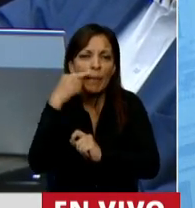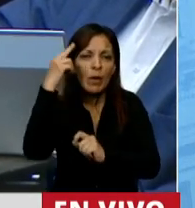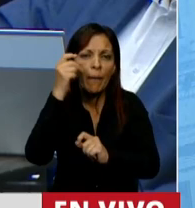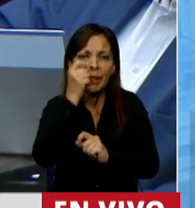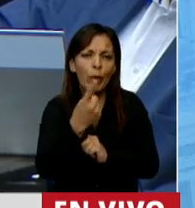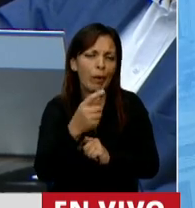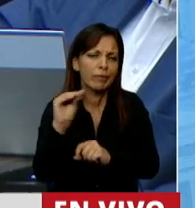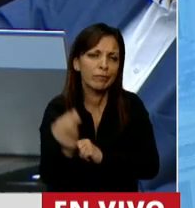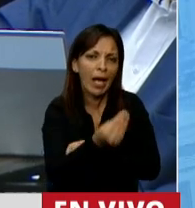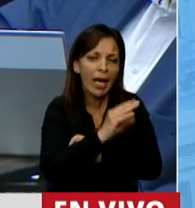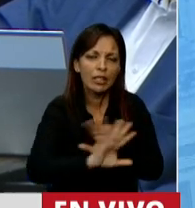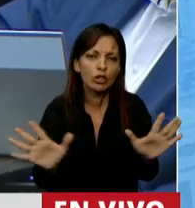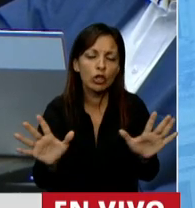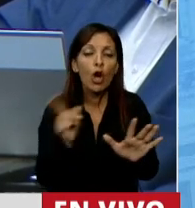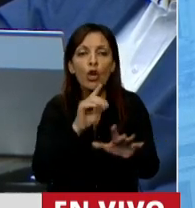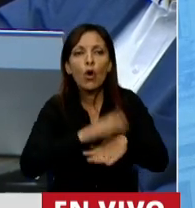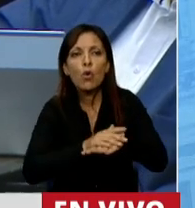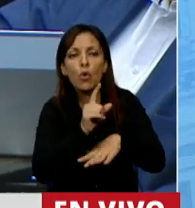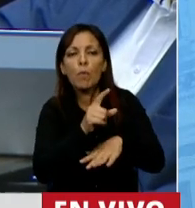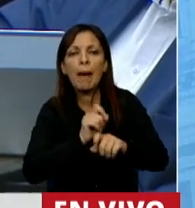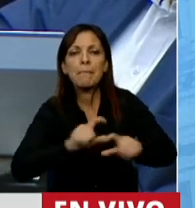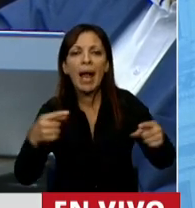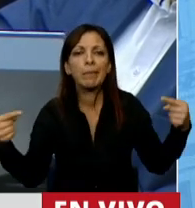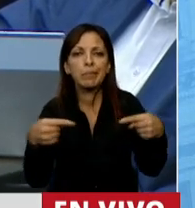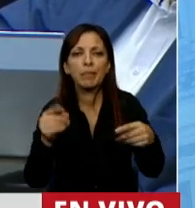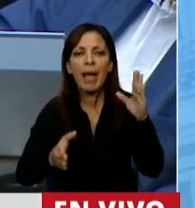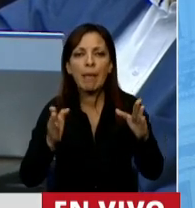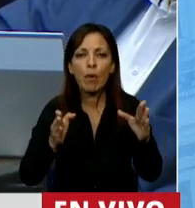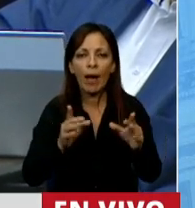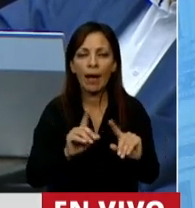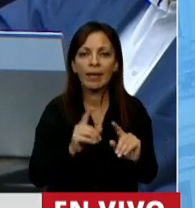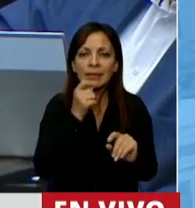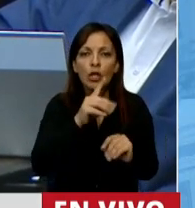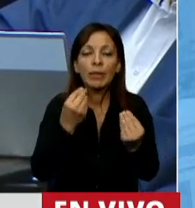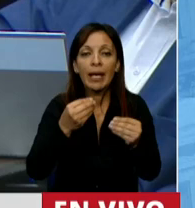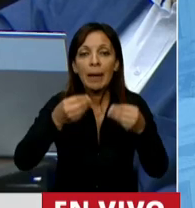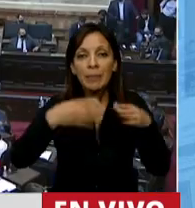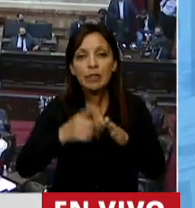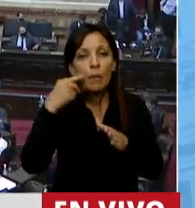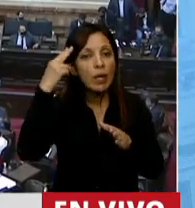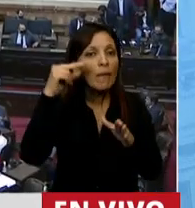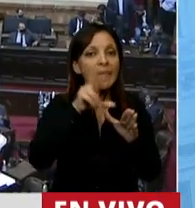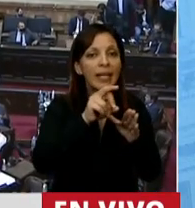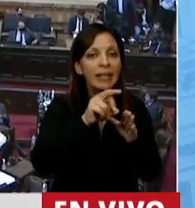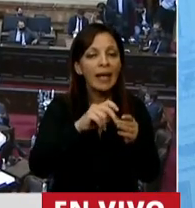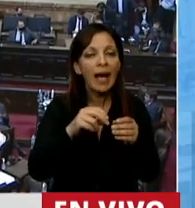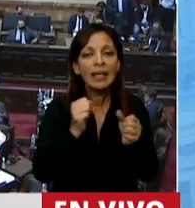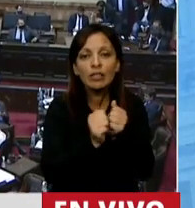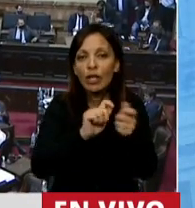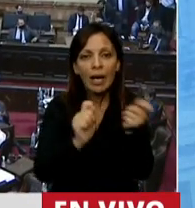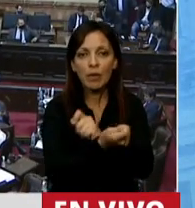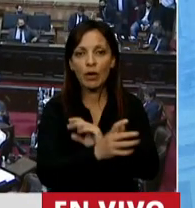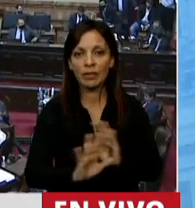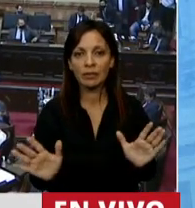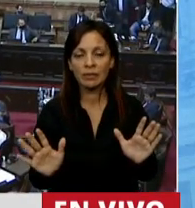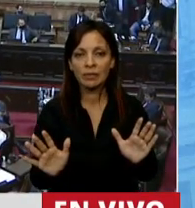no funcionó, no porque era mala para la época, sino porque a partir del 30 empezó esta historia en la Argentina, la